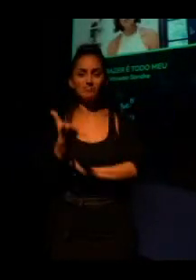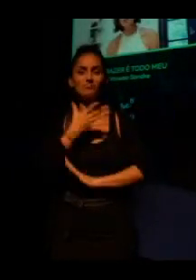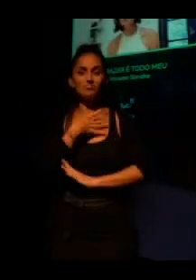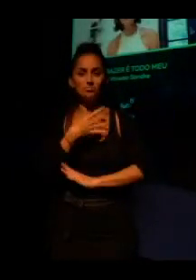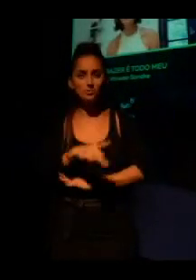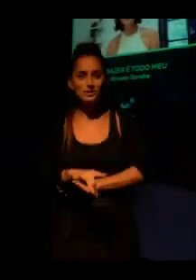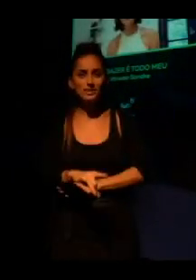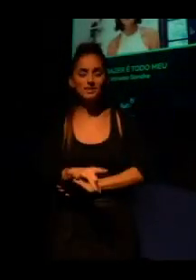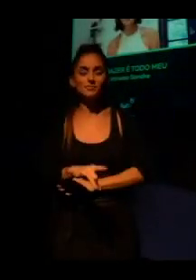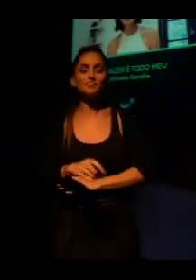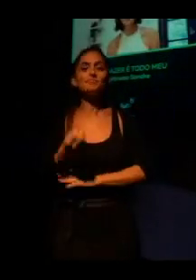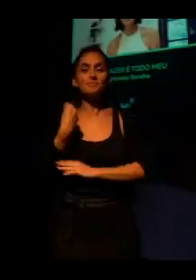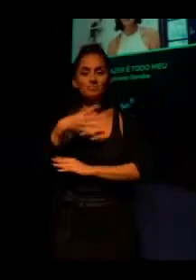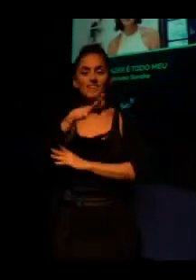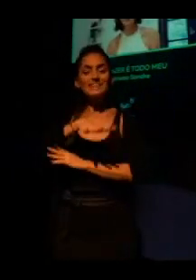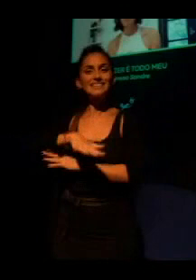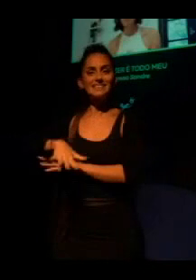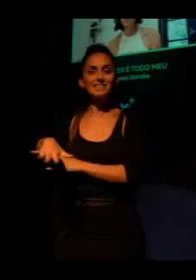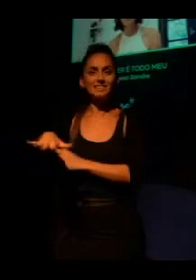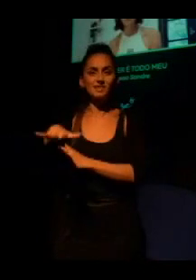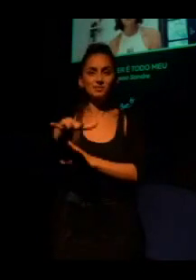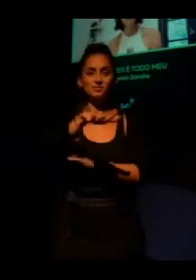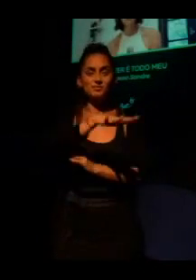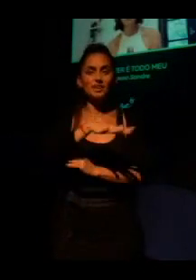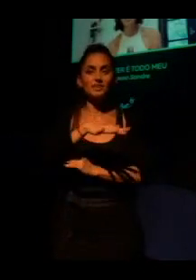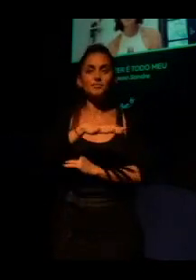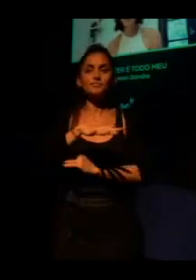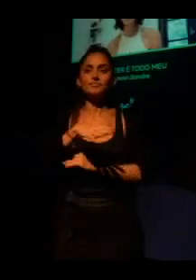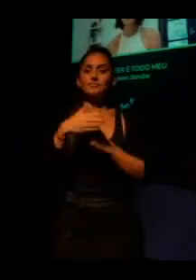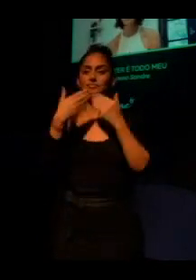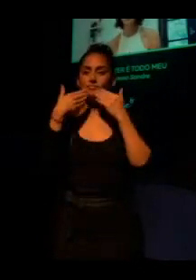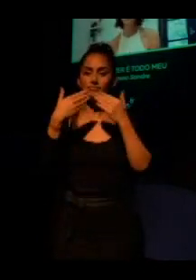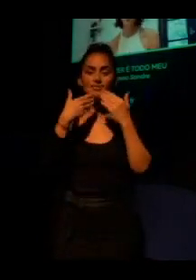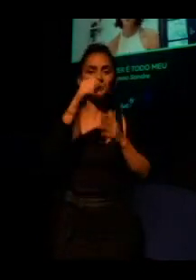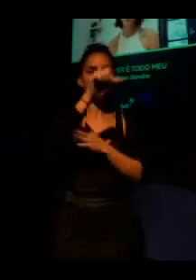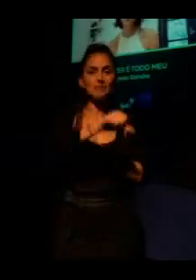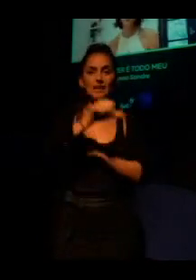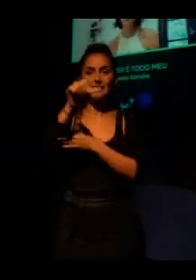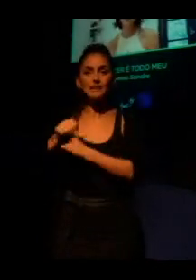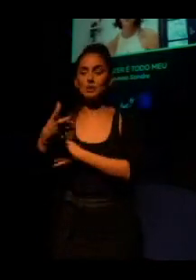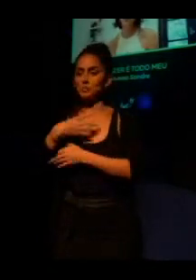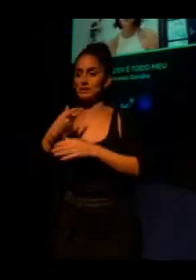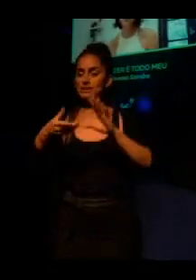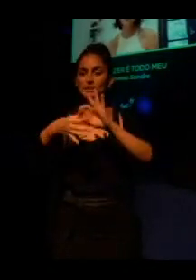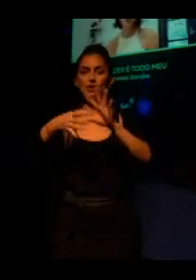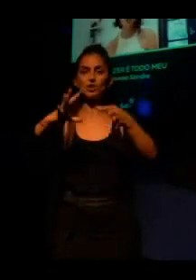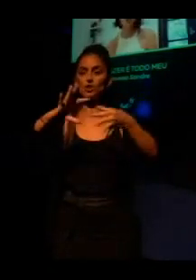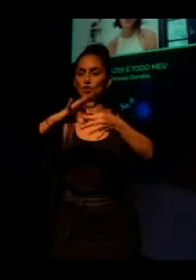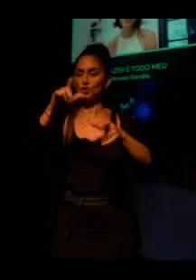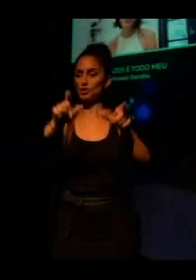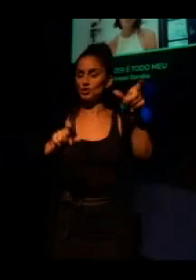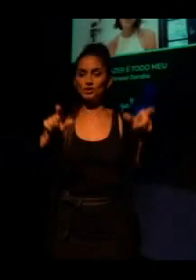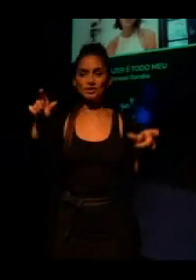este espacio que por medio de las películas nos podemos conectar unos con los